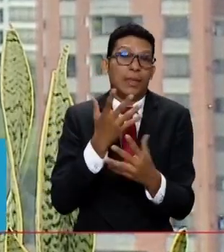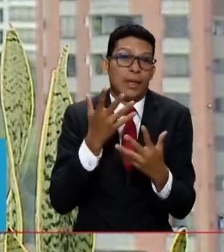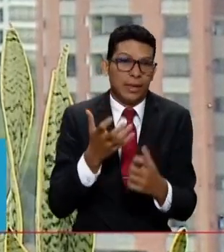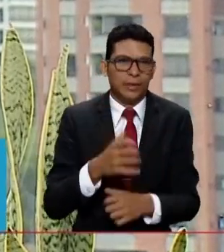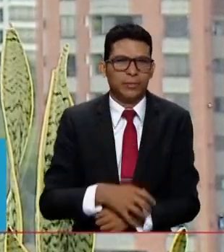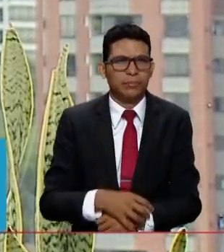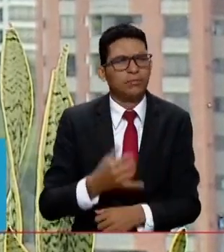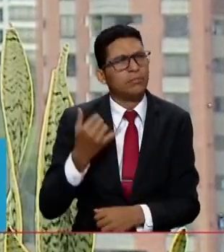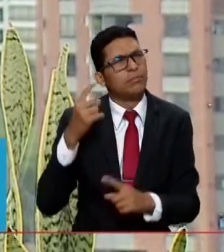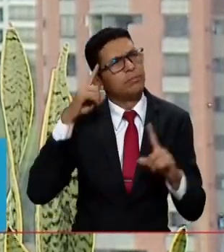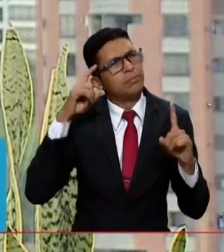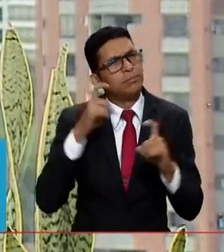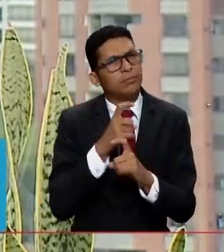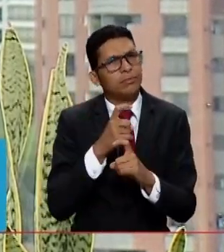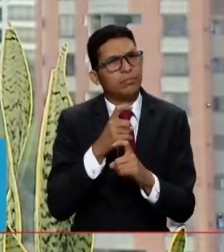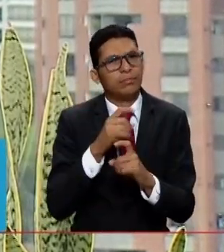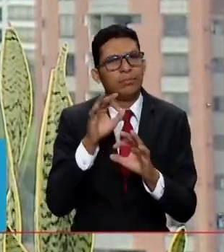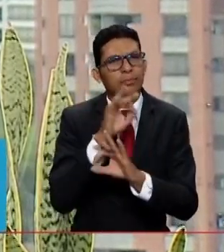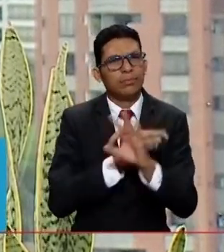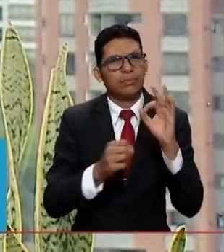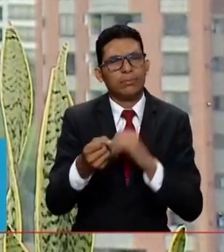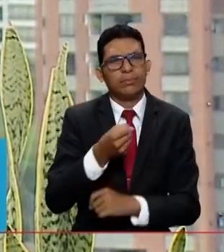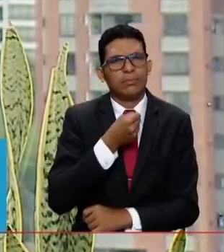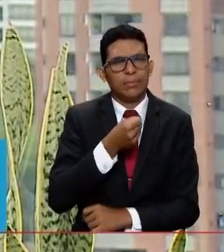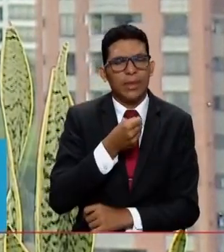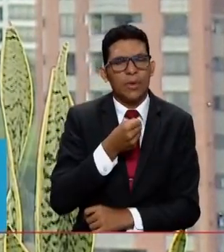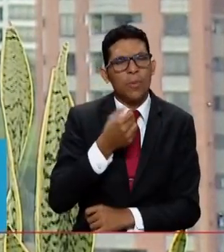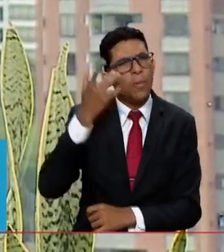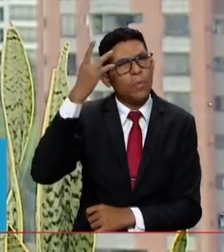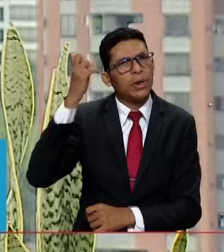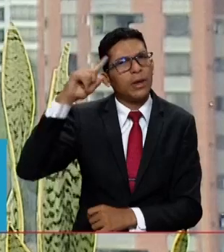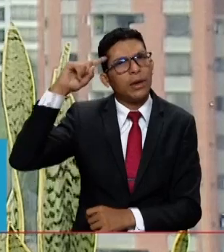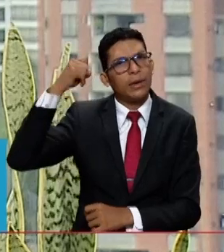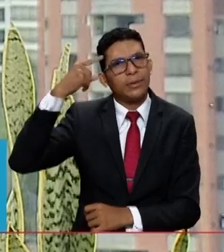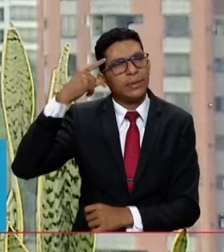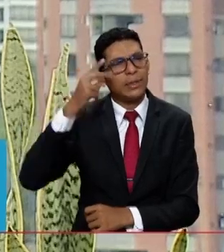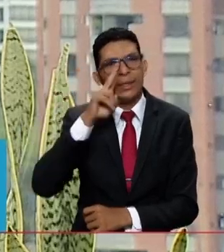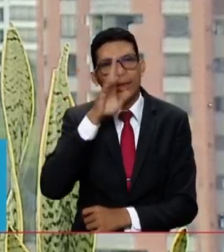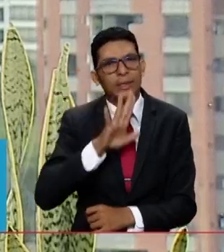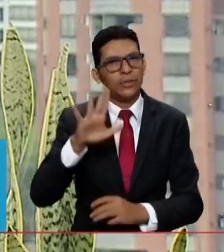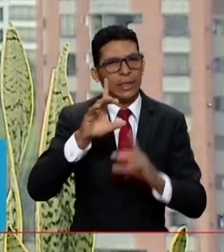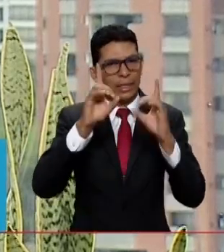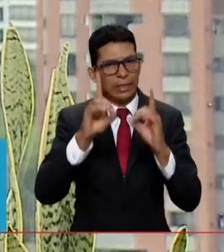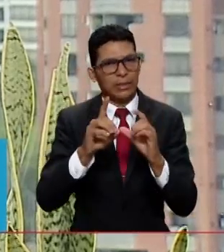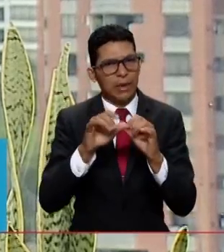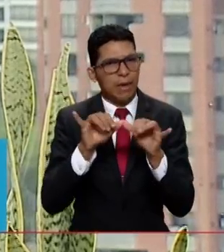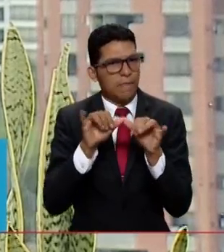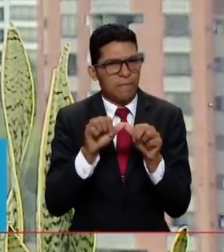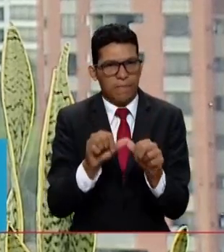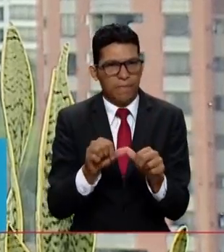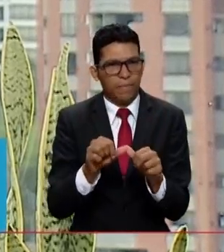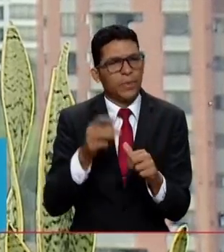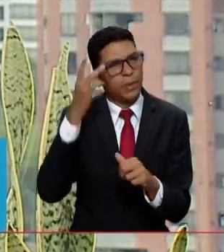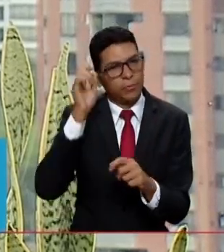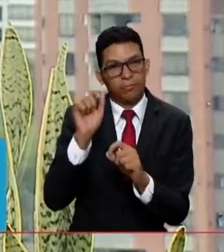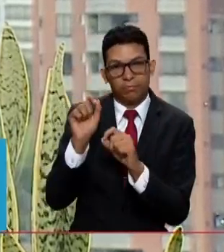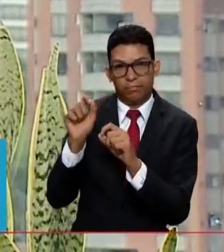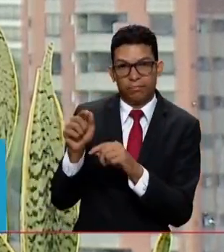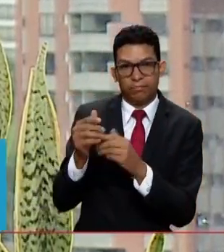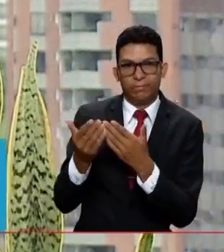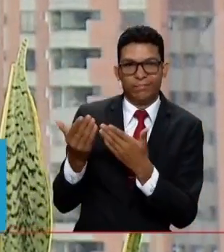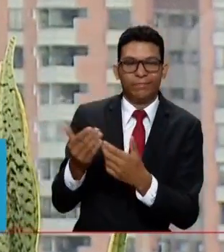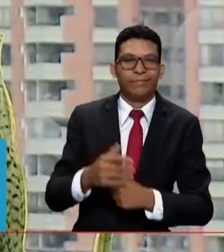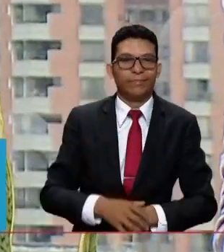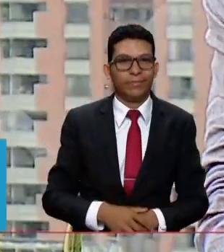nos preguntábamos en Telepacífico Noticias por qué el gobierno nacional toma esta decisión, y esa pregunta se la traslado a mi